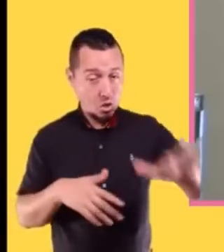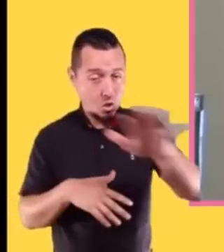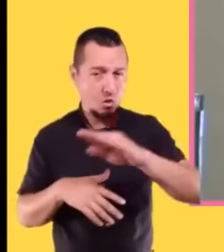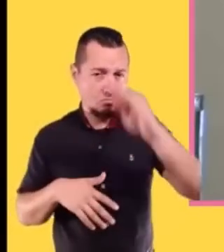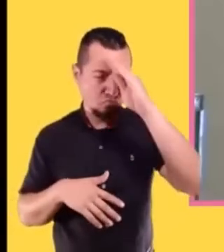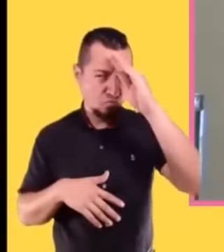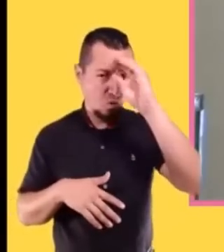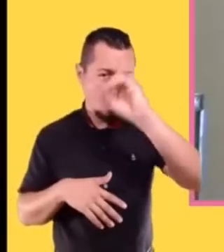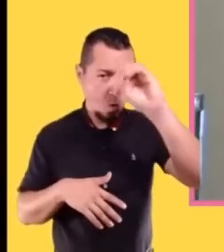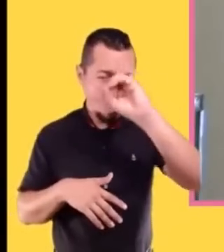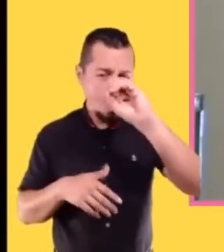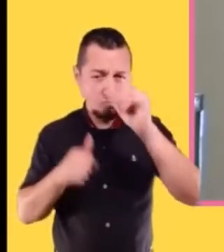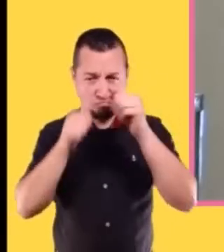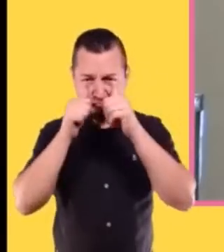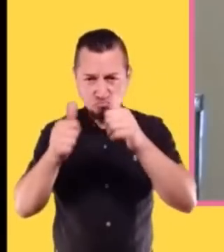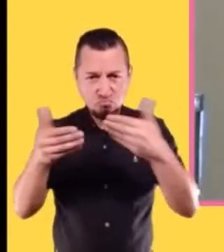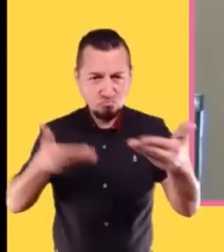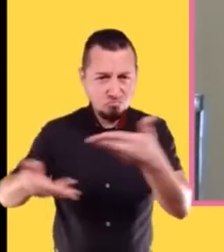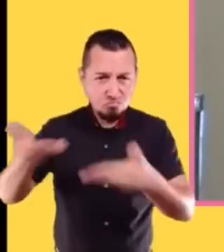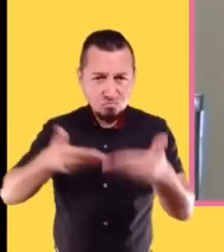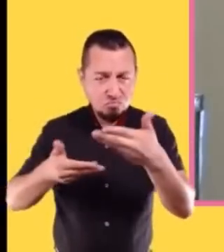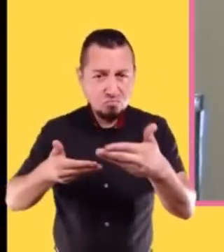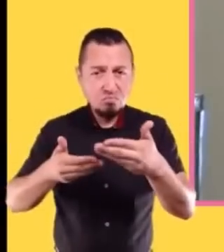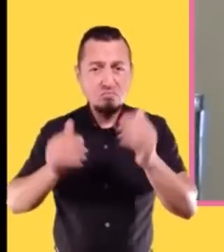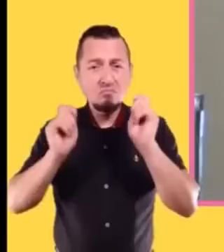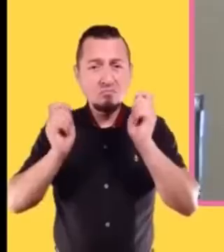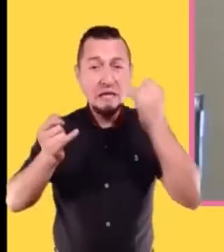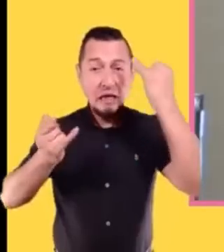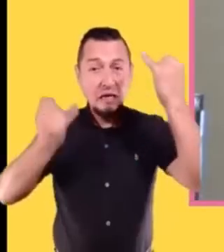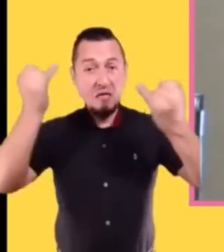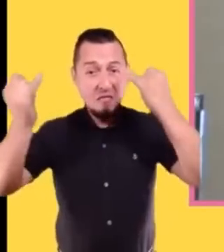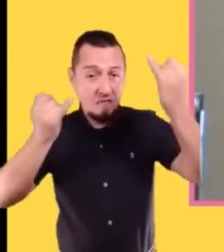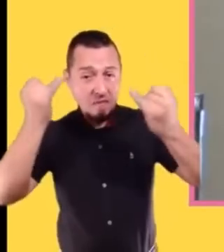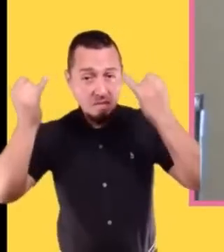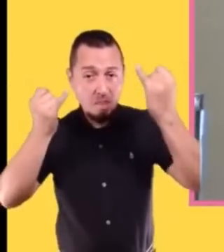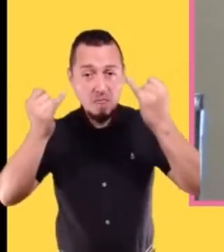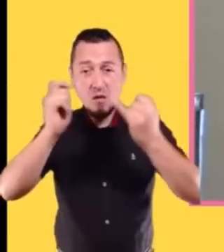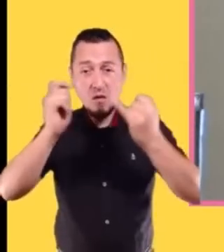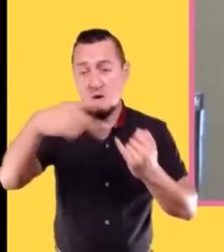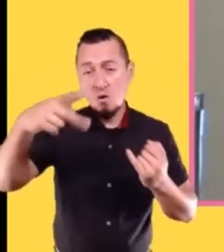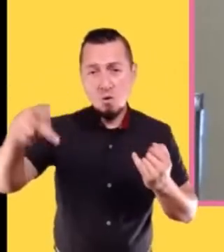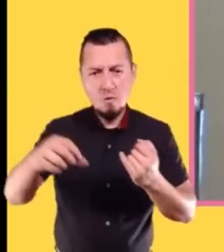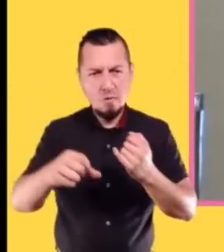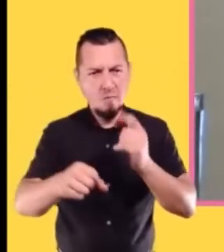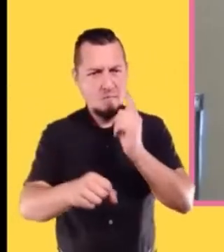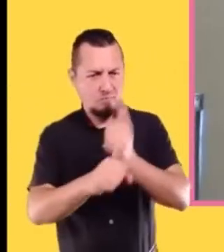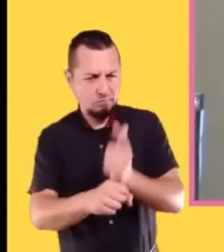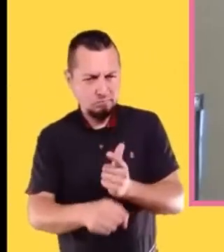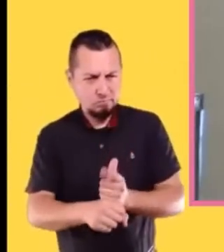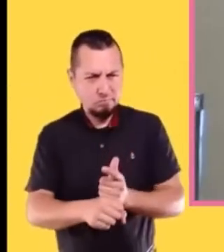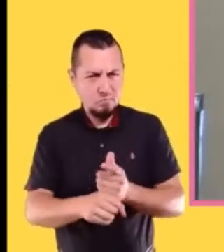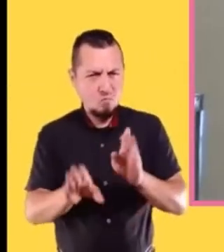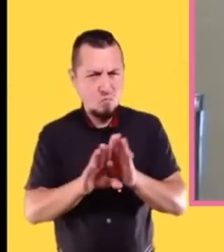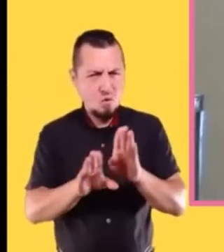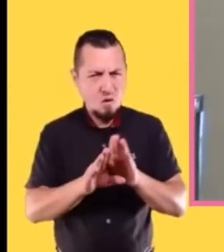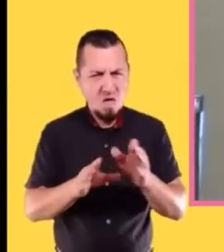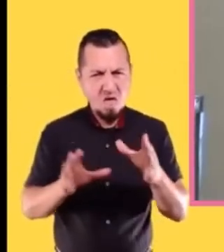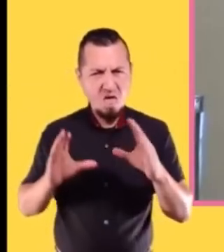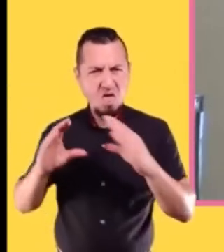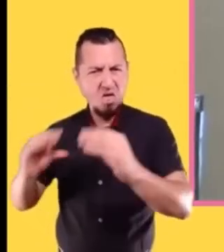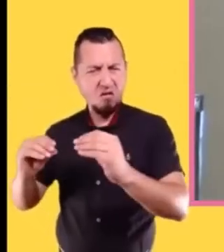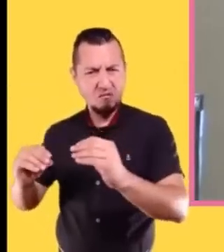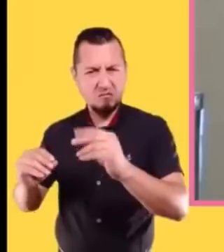estrechamente con ellos para corregir los problemas de ideologización y adoctrinamiento identificados en dichos contenidos. Hemos hablado con los dirigentes de los